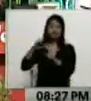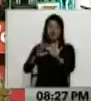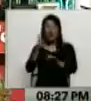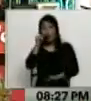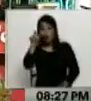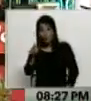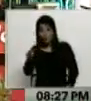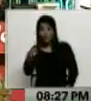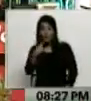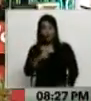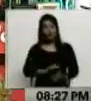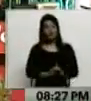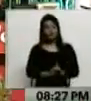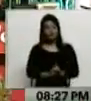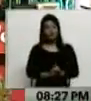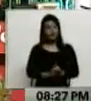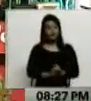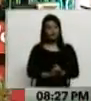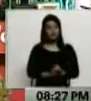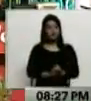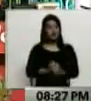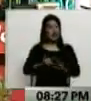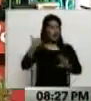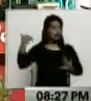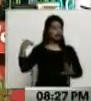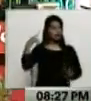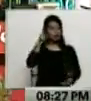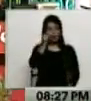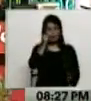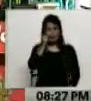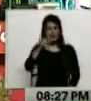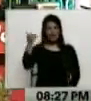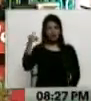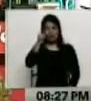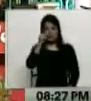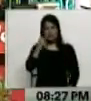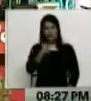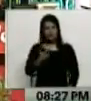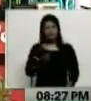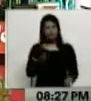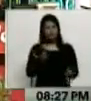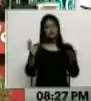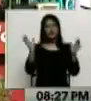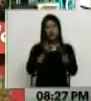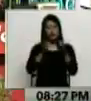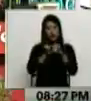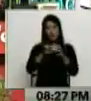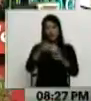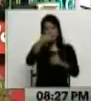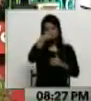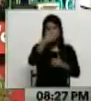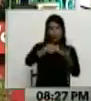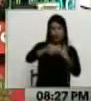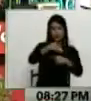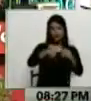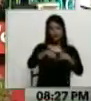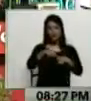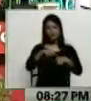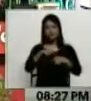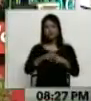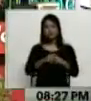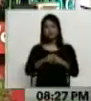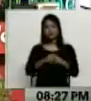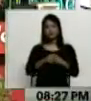1% en sus estudios de los oficiales eran de lo que podía llamarse La burguesía del